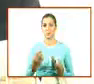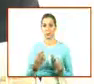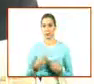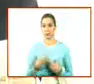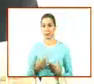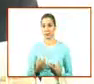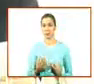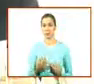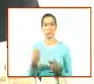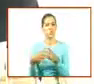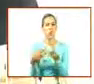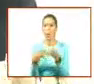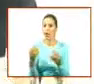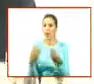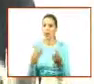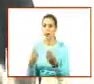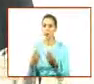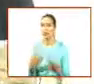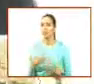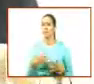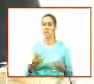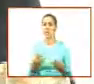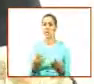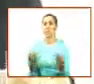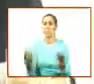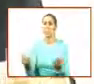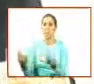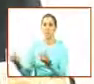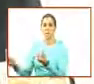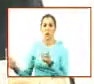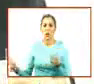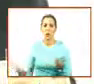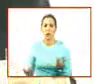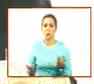todas las relaciones humanas y la